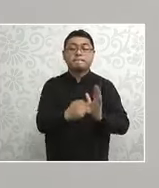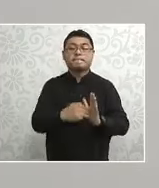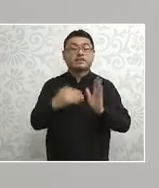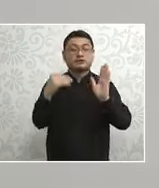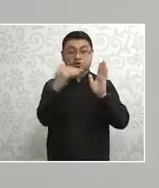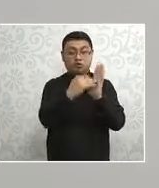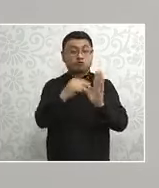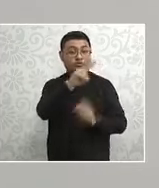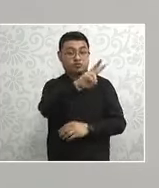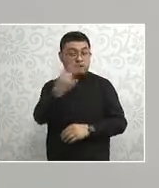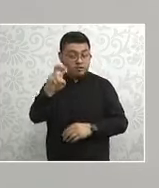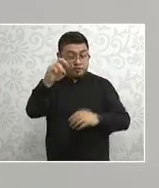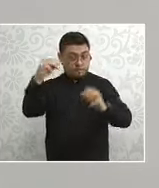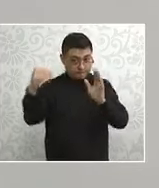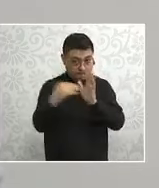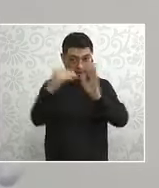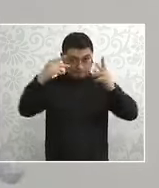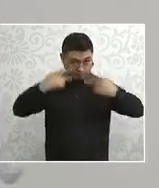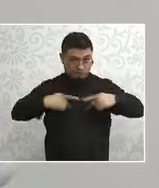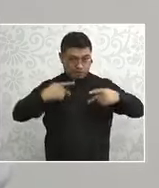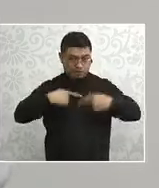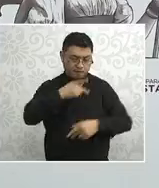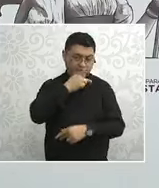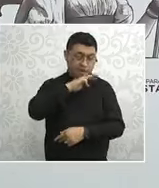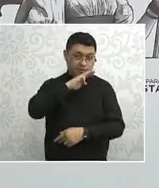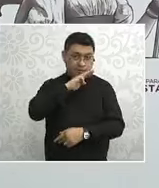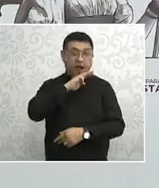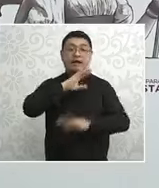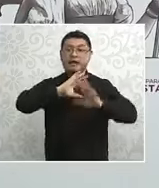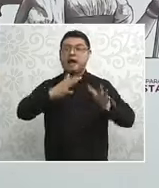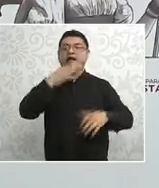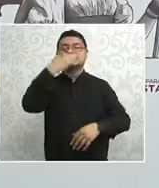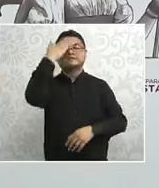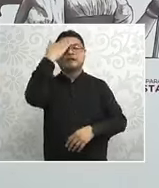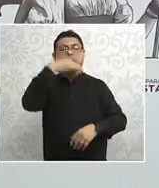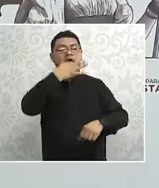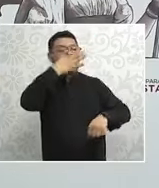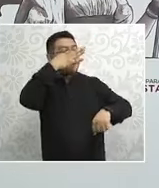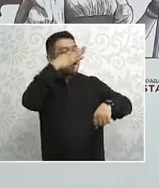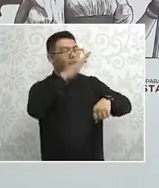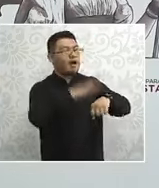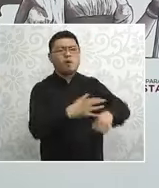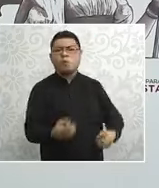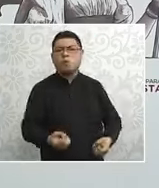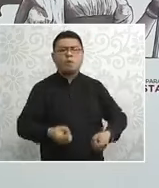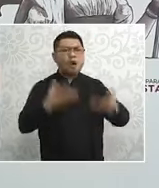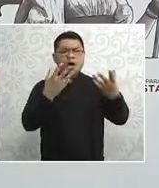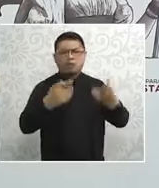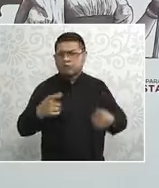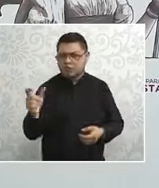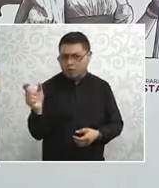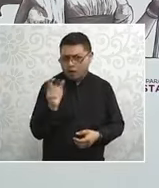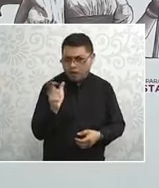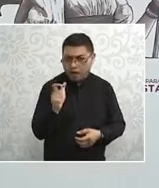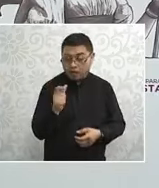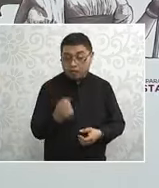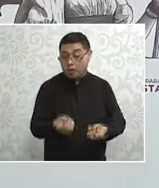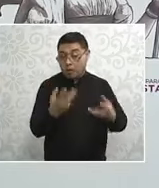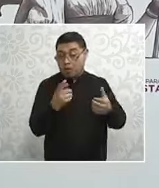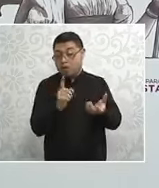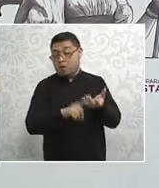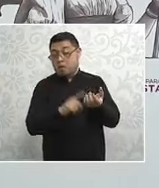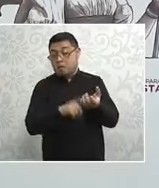padres de familia que ya están enterados cuándo va a llegar la beca de cuánto va a ser aprovecho y les